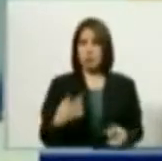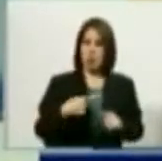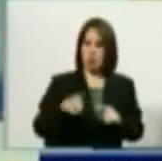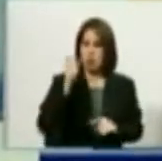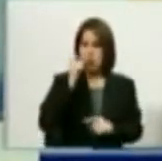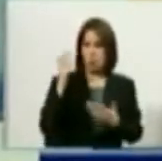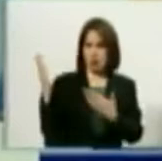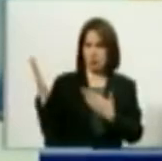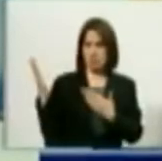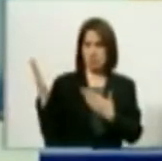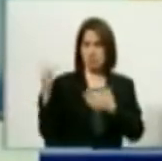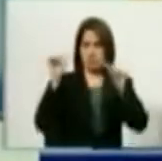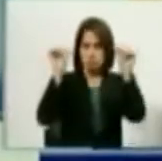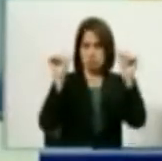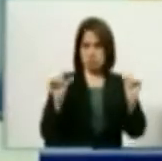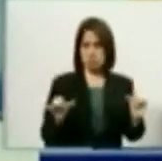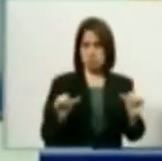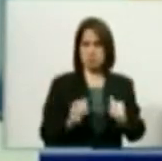carri